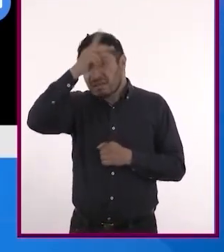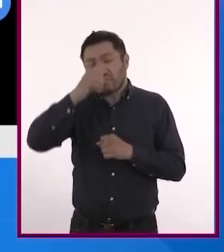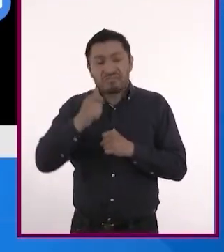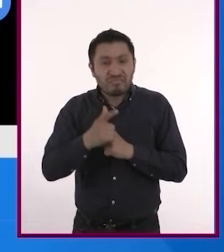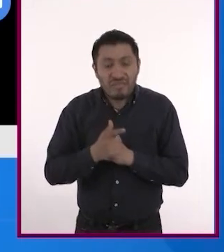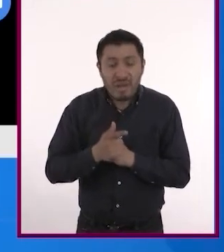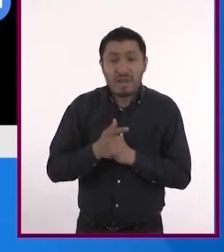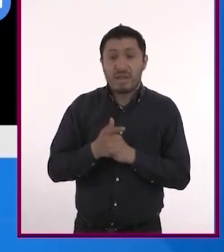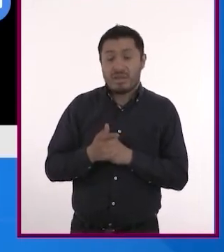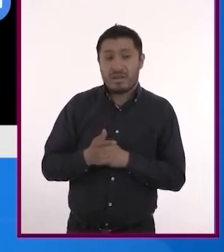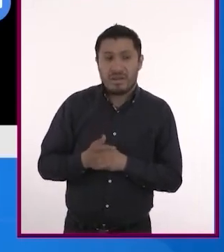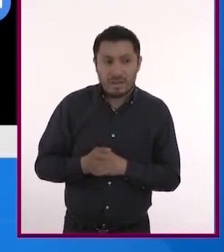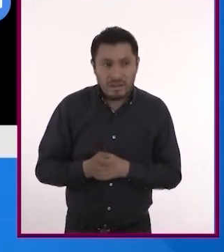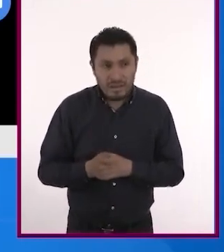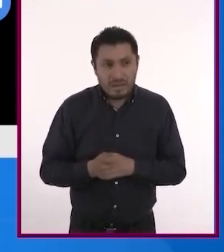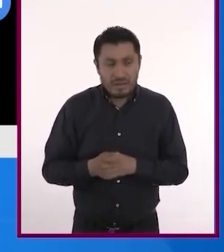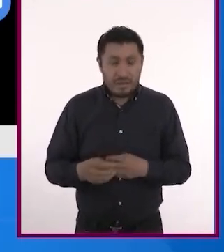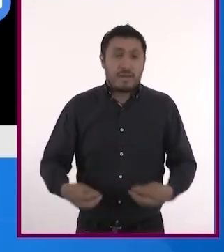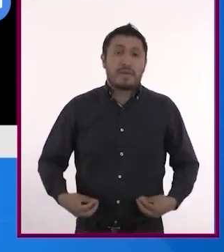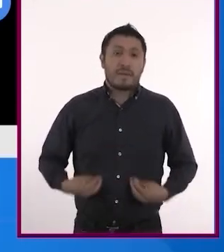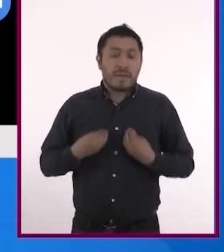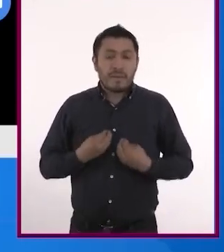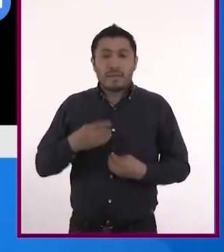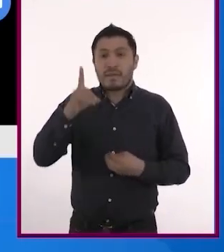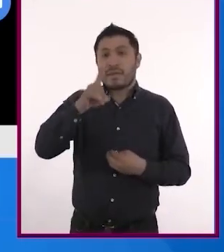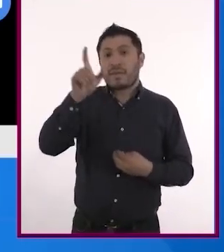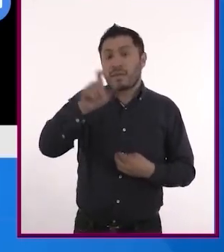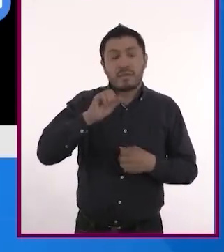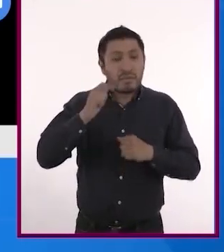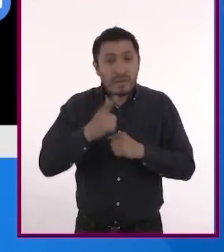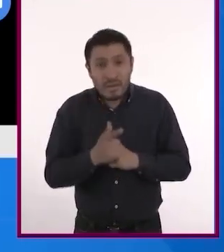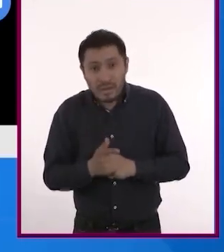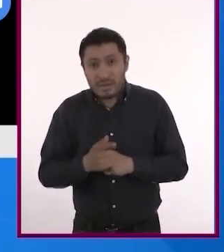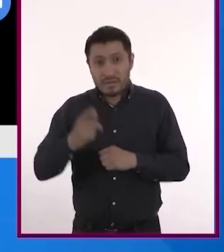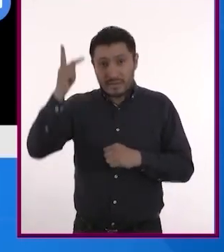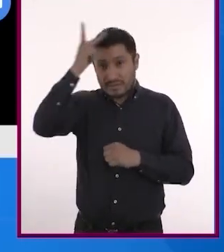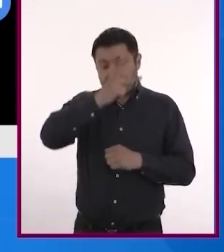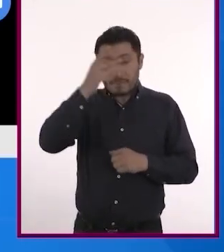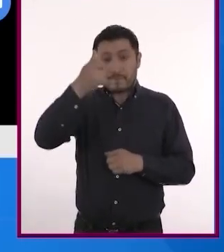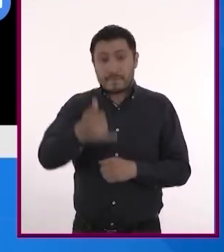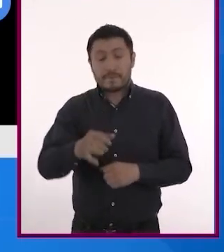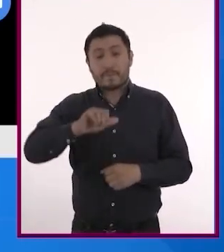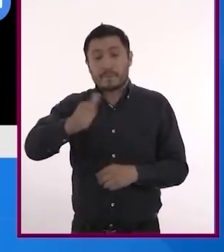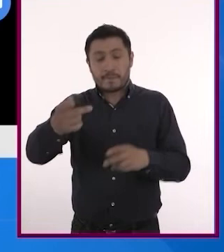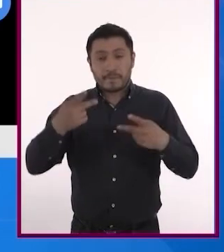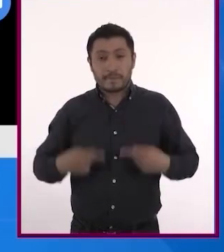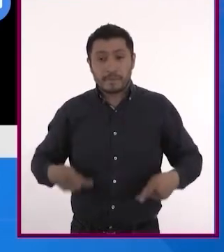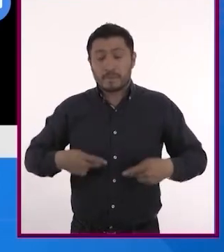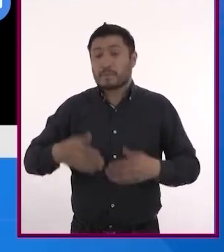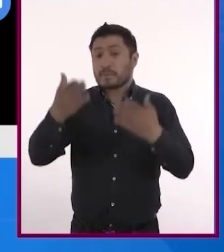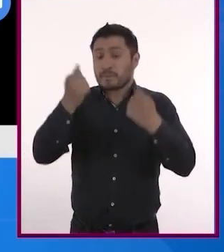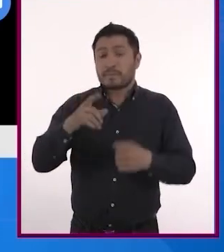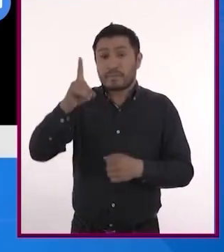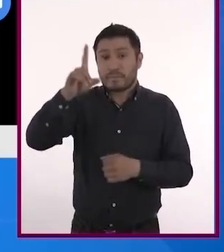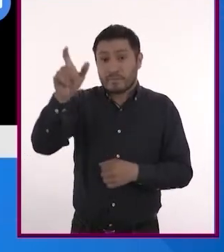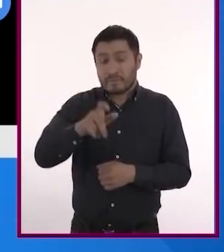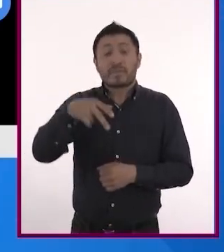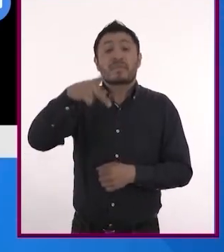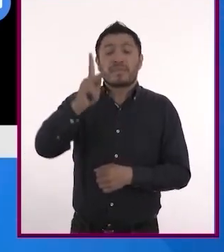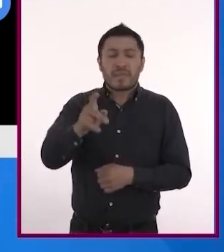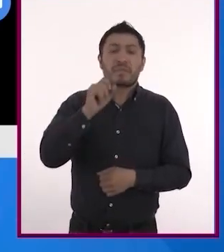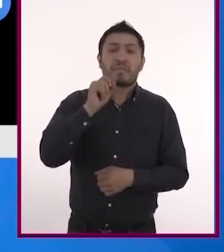han pasado, han vivido algún diagnóstico psiquiátrico y otras personas que no tienen diagnóstico, pero que